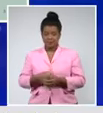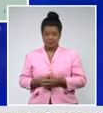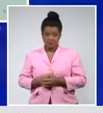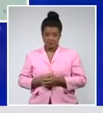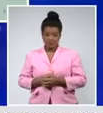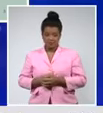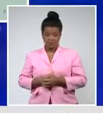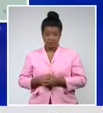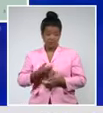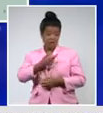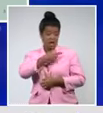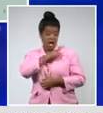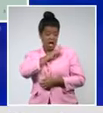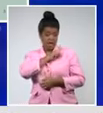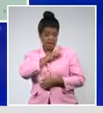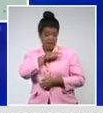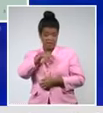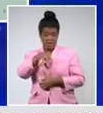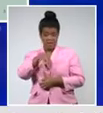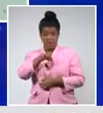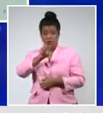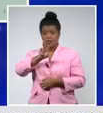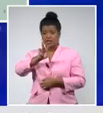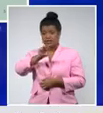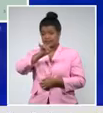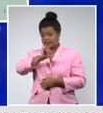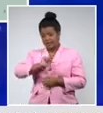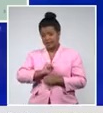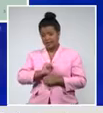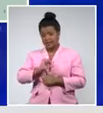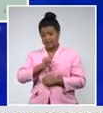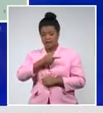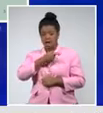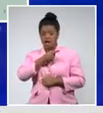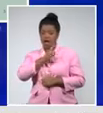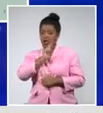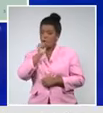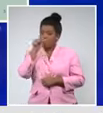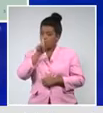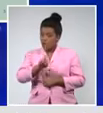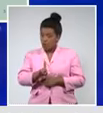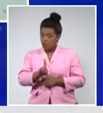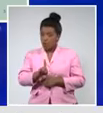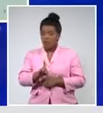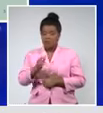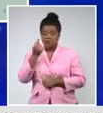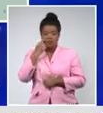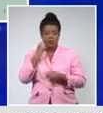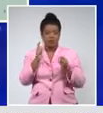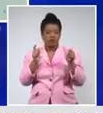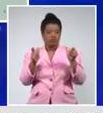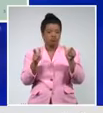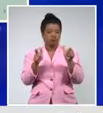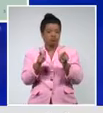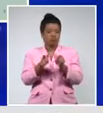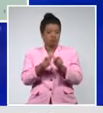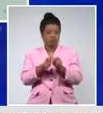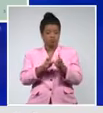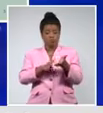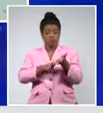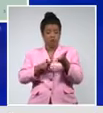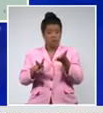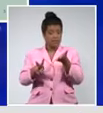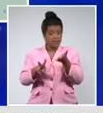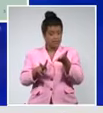tuvieron 36, ayer 1, es una reducción que de todas formas no es una provincia que esté